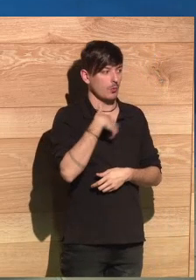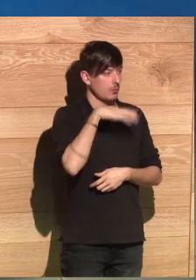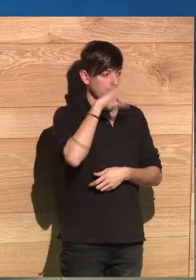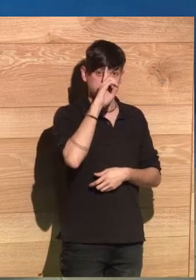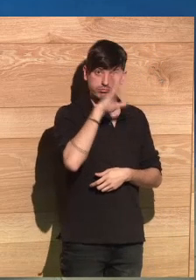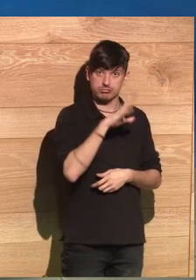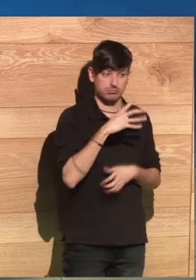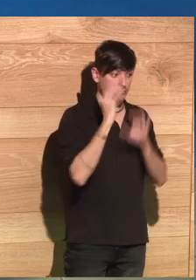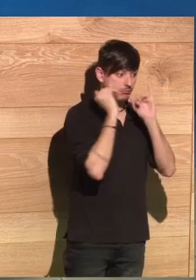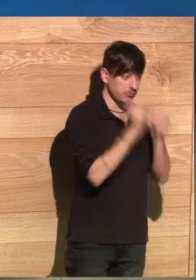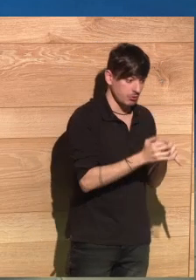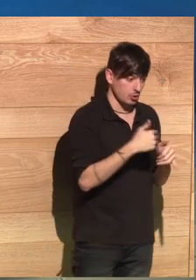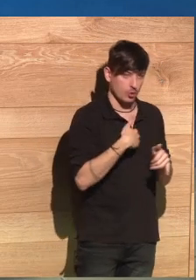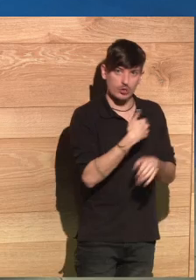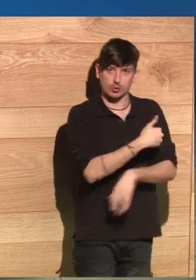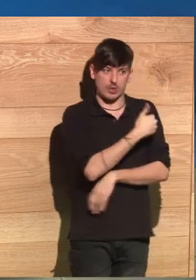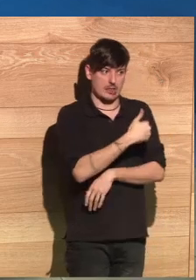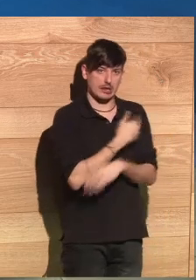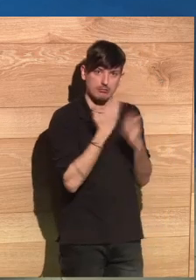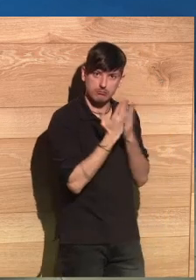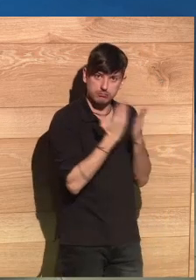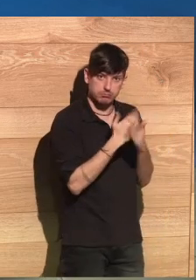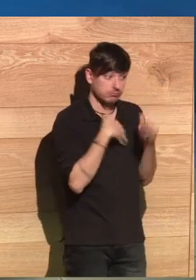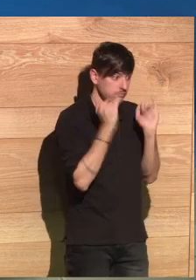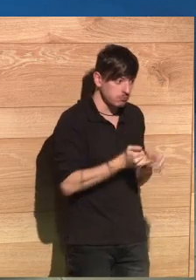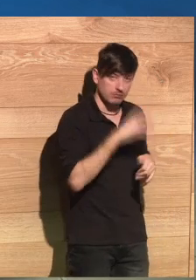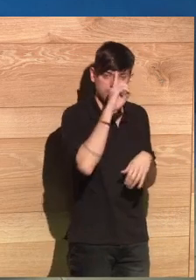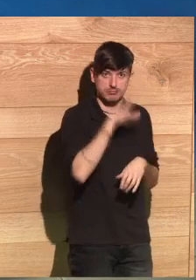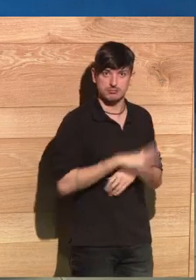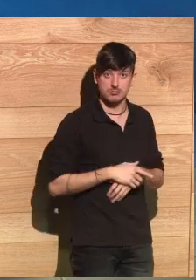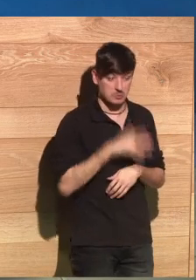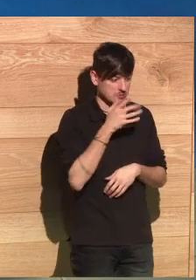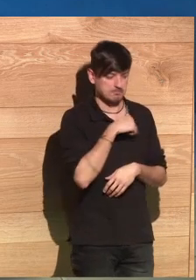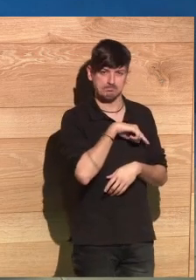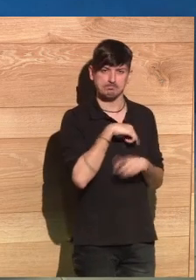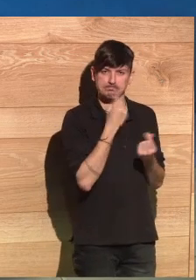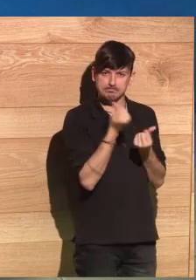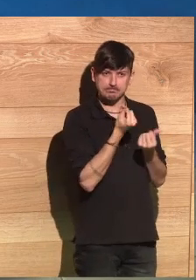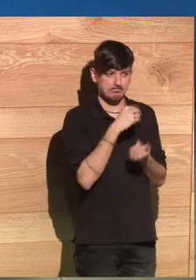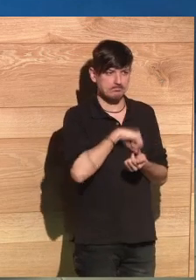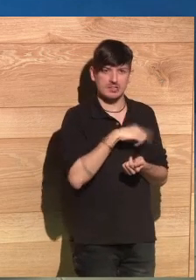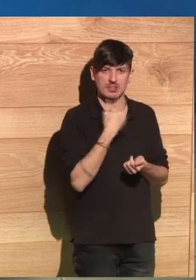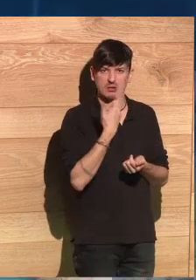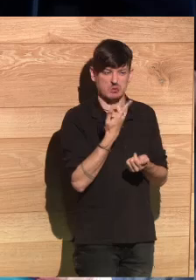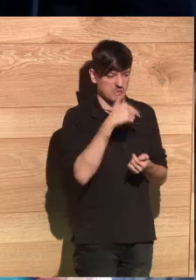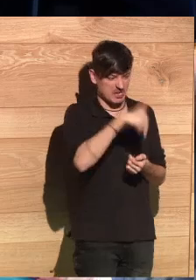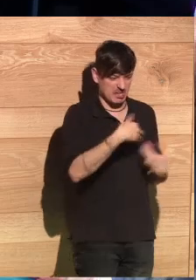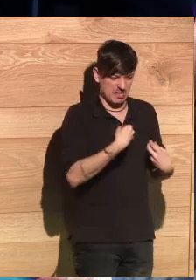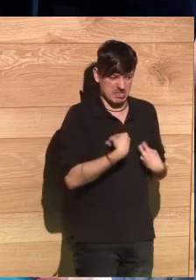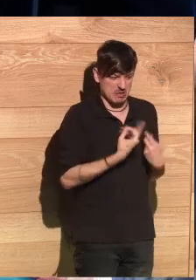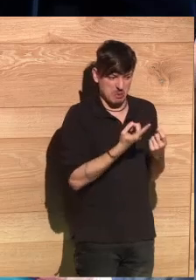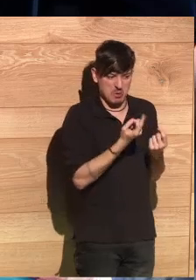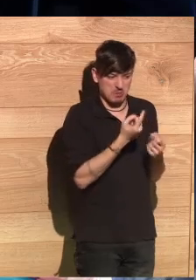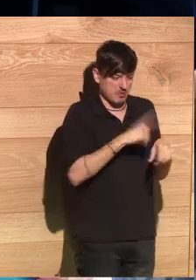cuando llegué siendo estudiante, porque claro, yo tenía la sensación muy limitada. Decía, voy a estar muy poco tiempo, yo no